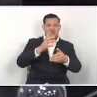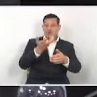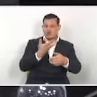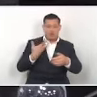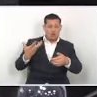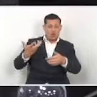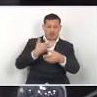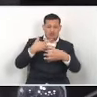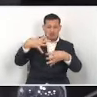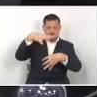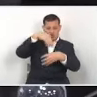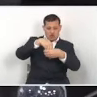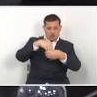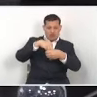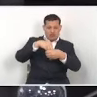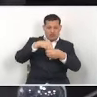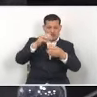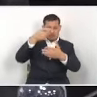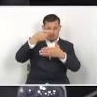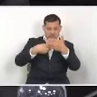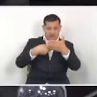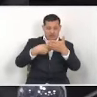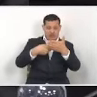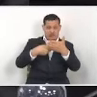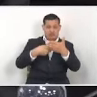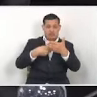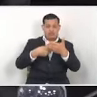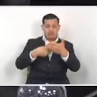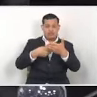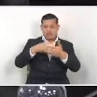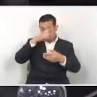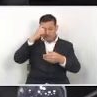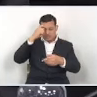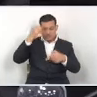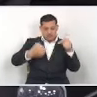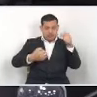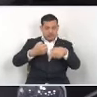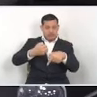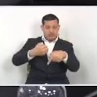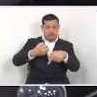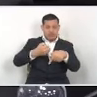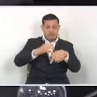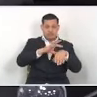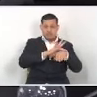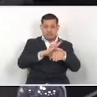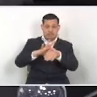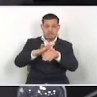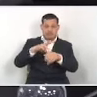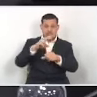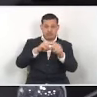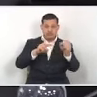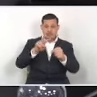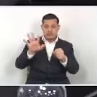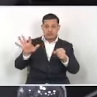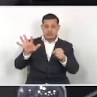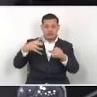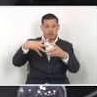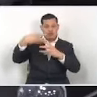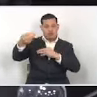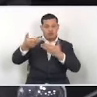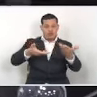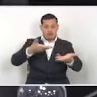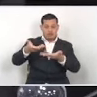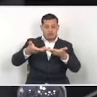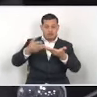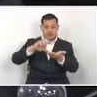todo eso. Y el $15 que le dieron al productor, ahí afuera se estaban en 25.